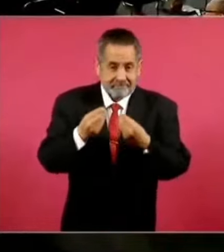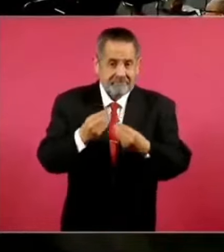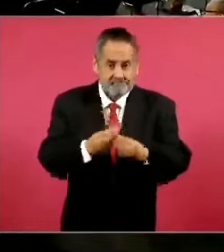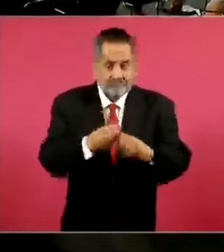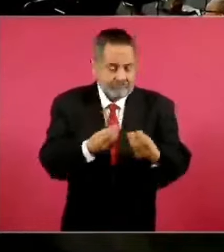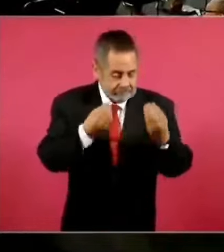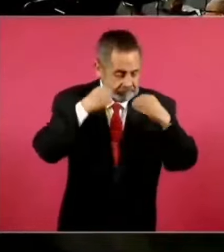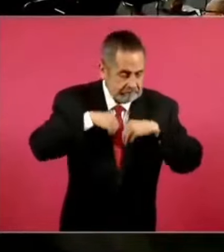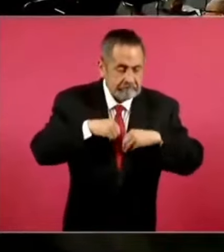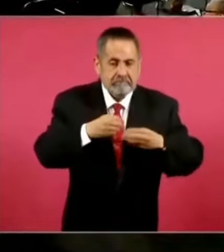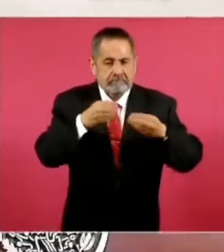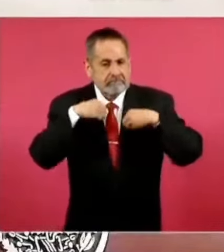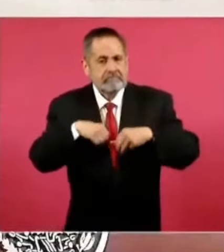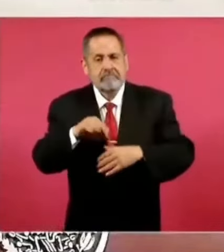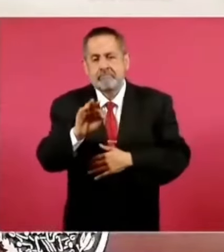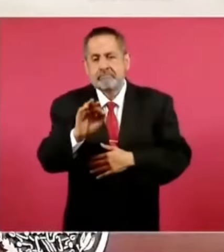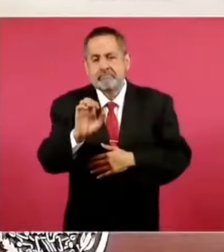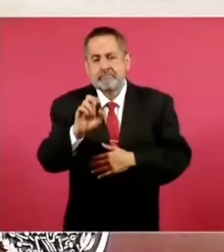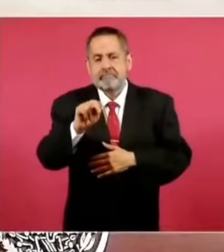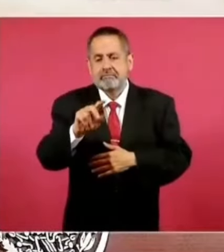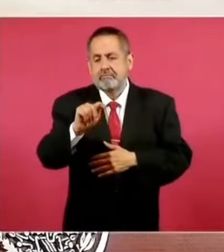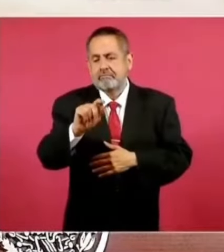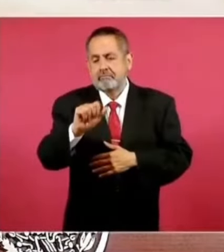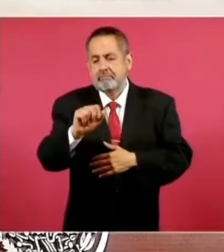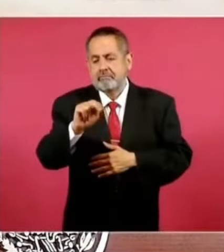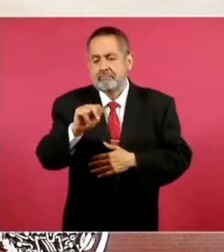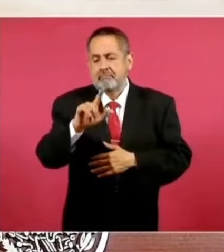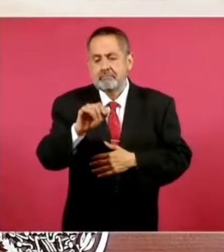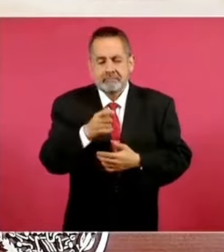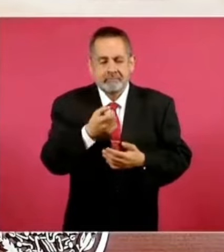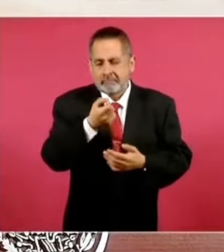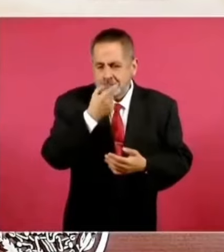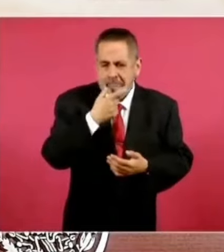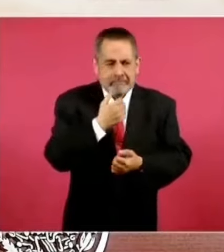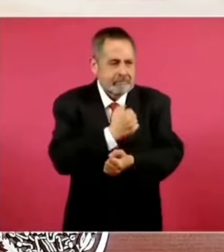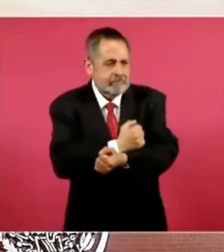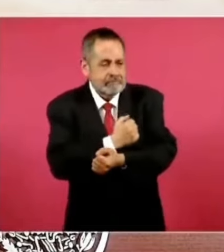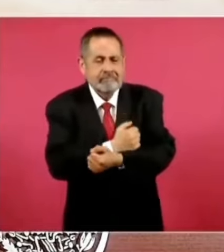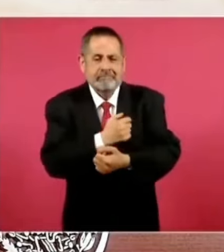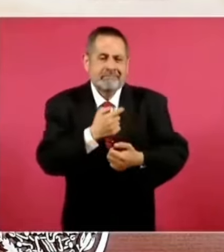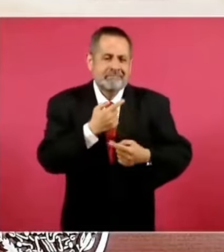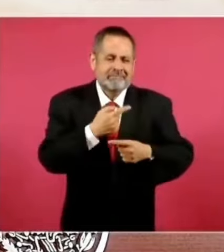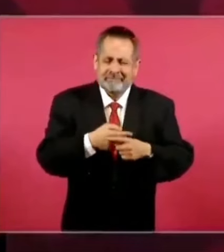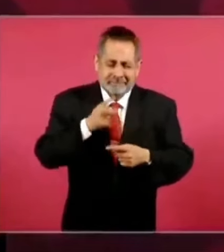por el consumo del fentanilo. Es muy doloroso